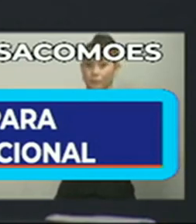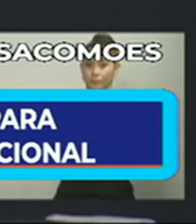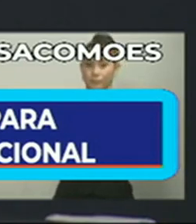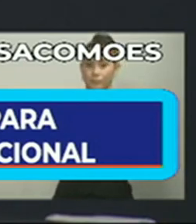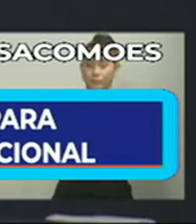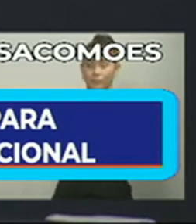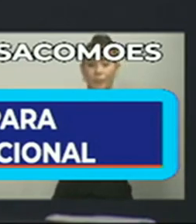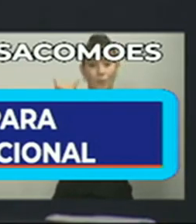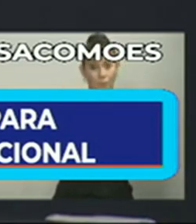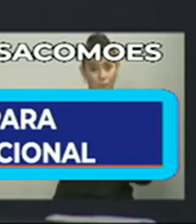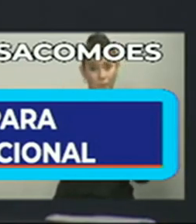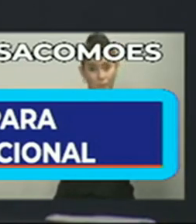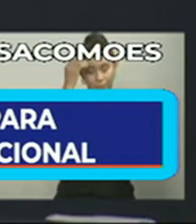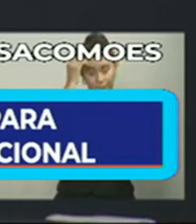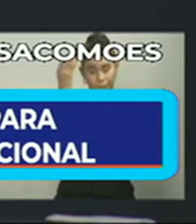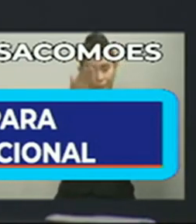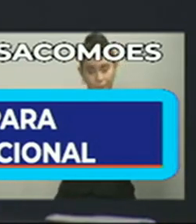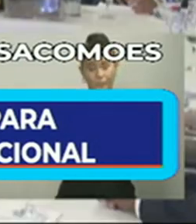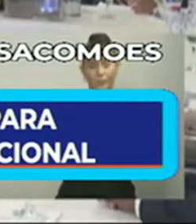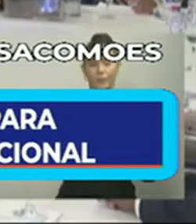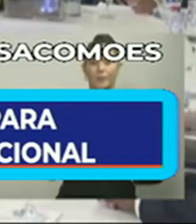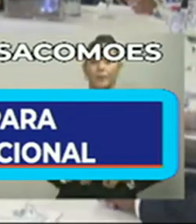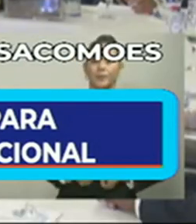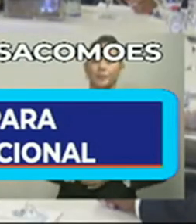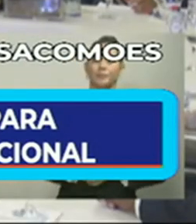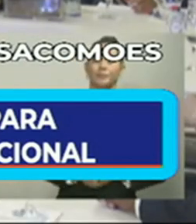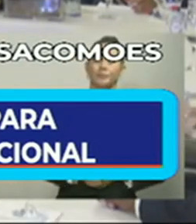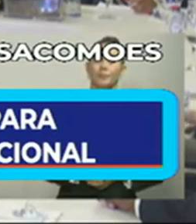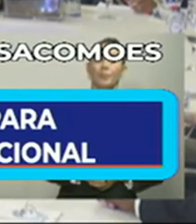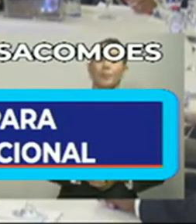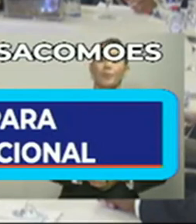mañana de hoy, el director general de la Policía Nacional.